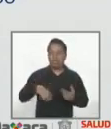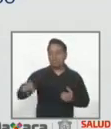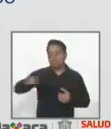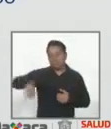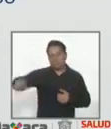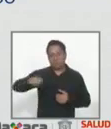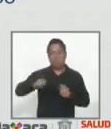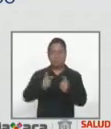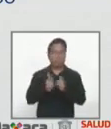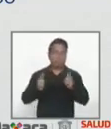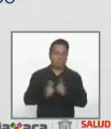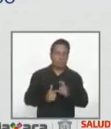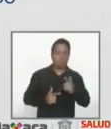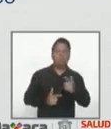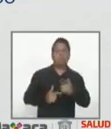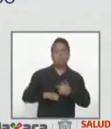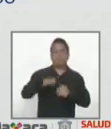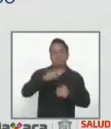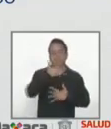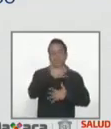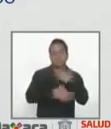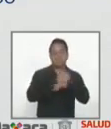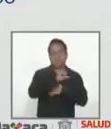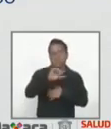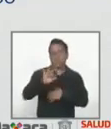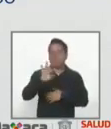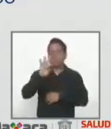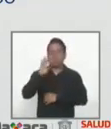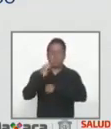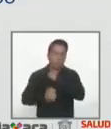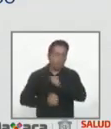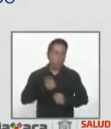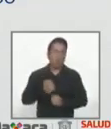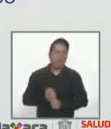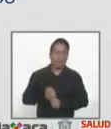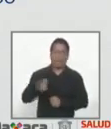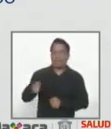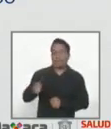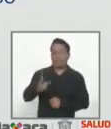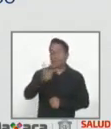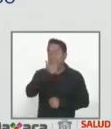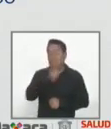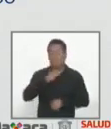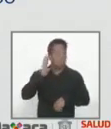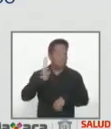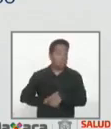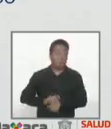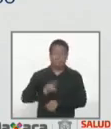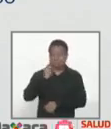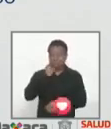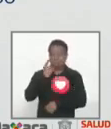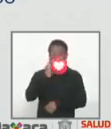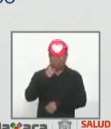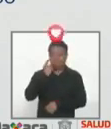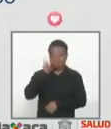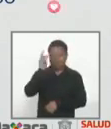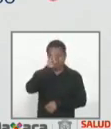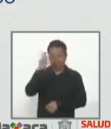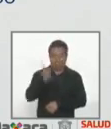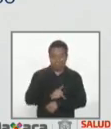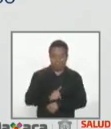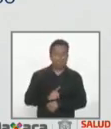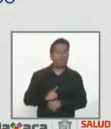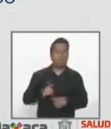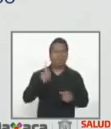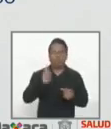en el grupo de edad de 15 a 44 años. El género masculino es el más afectado, y en general los sitios de